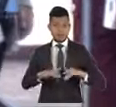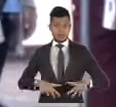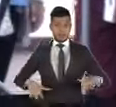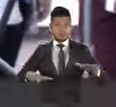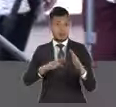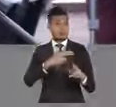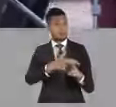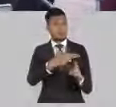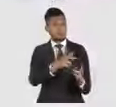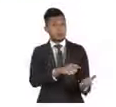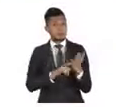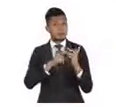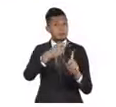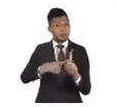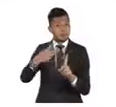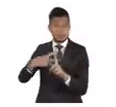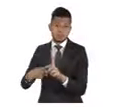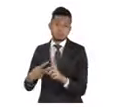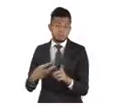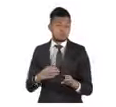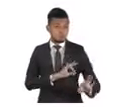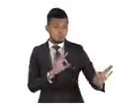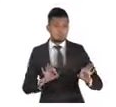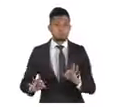presentar. Muchas gracias a todas y todos.